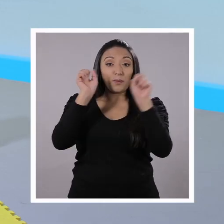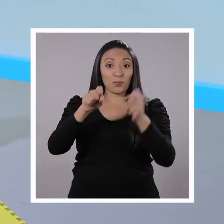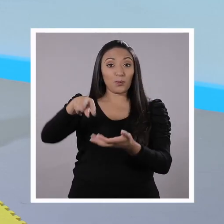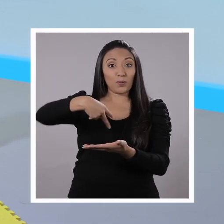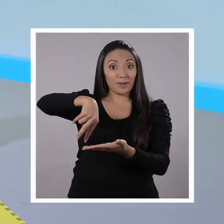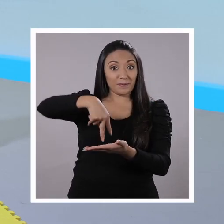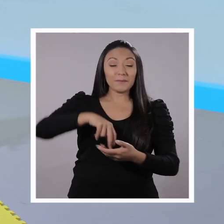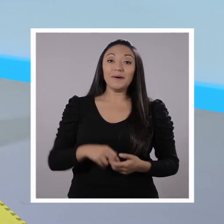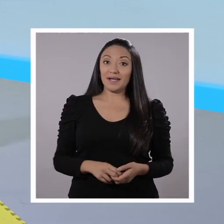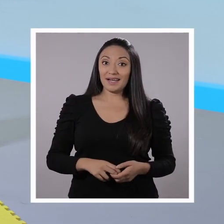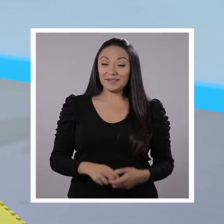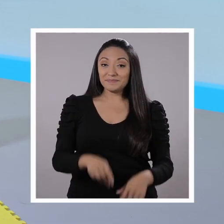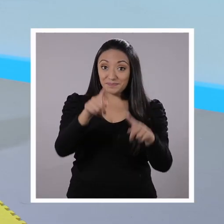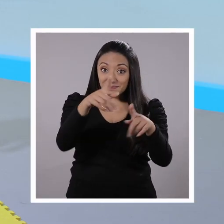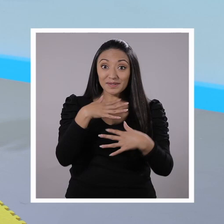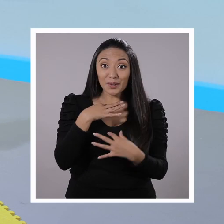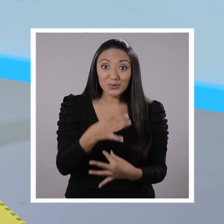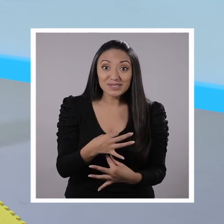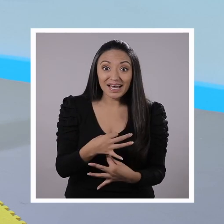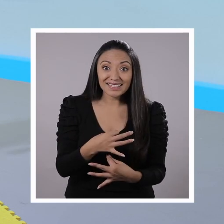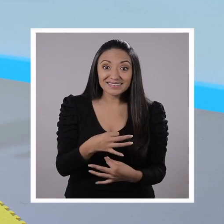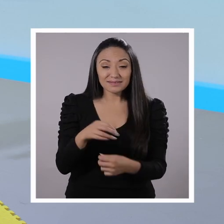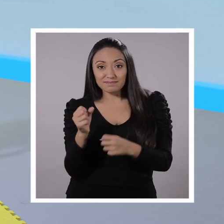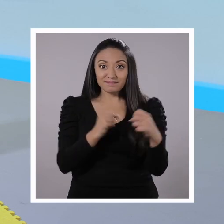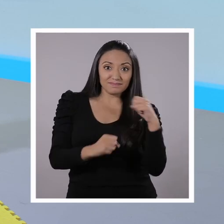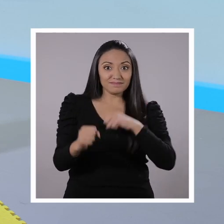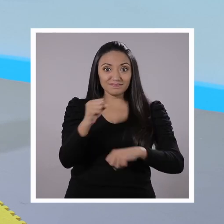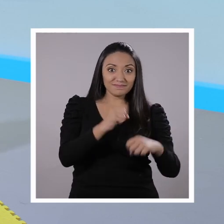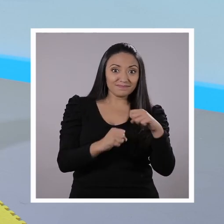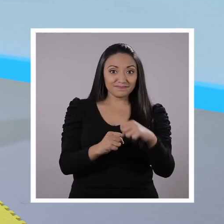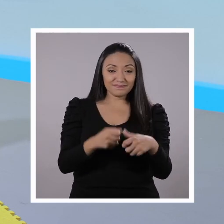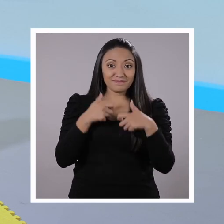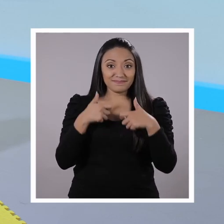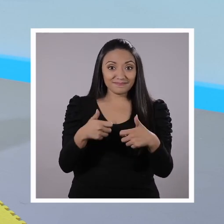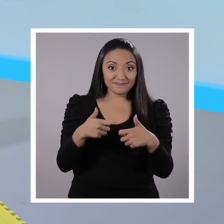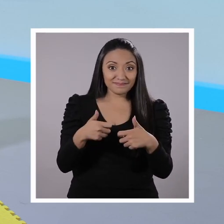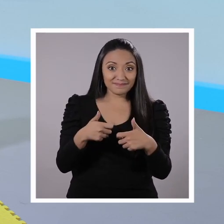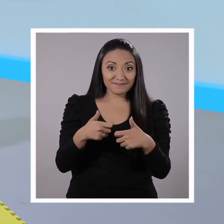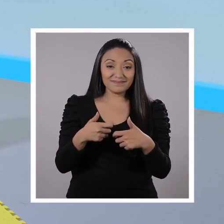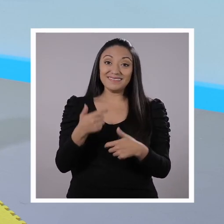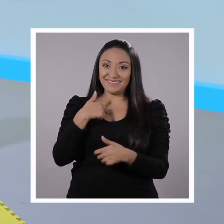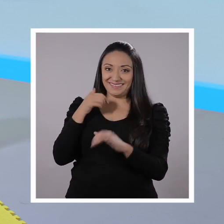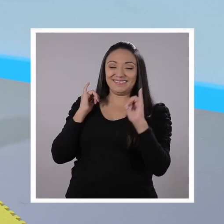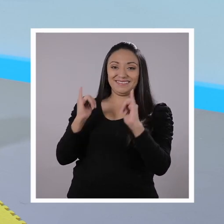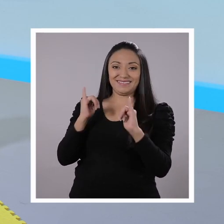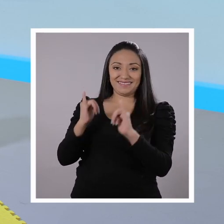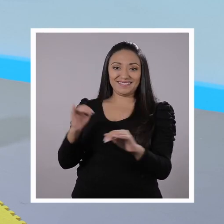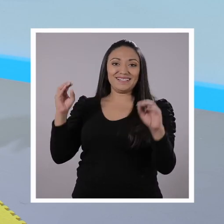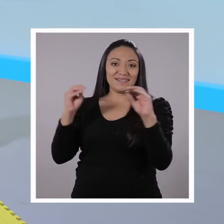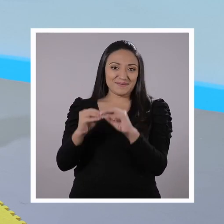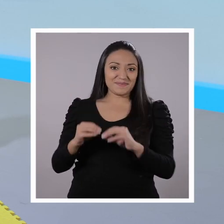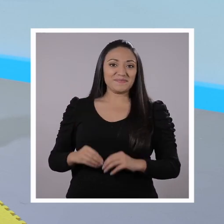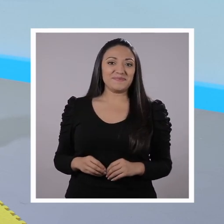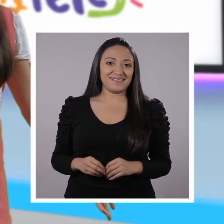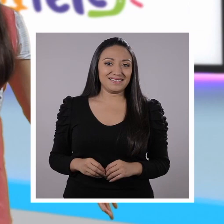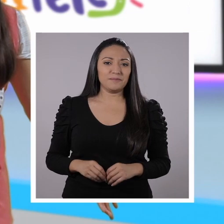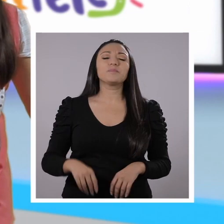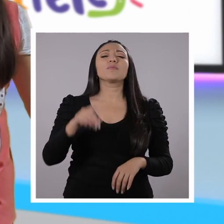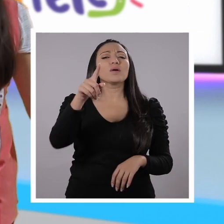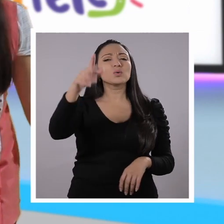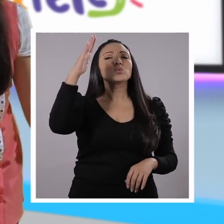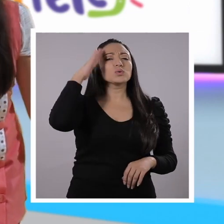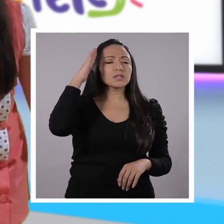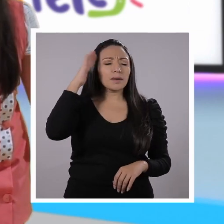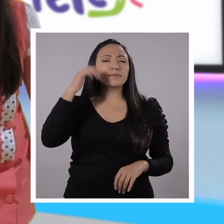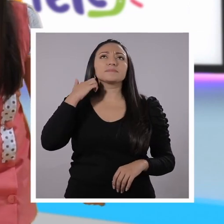la olla! Está lista la comida. ¿Qué les pareció esta canción? ¿Se movieron? ¿Bailaron? Porque nosotros nos